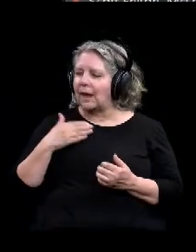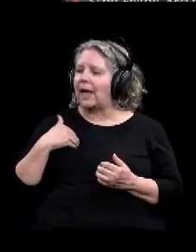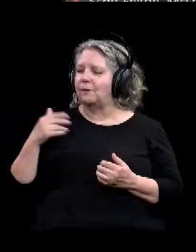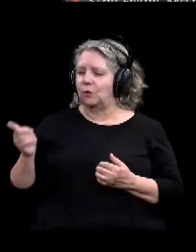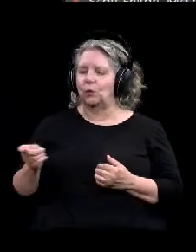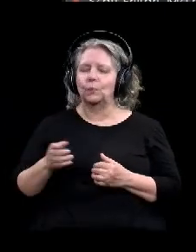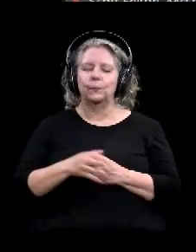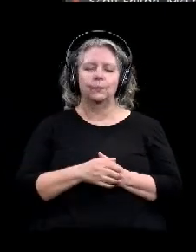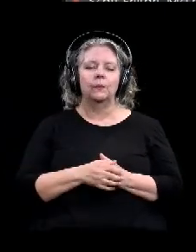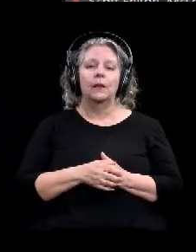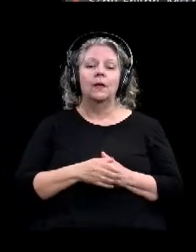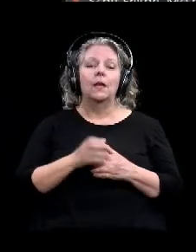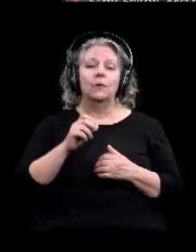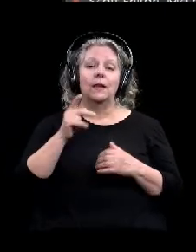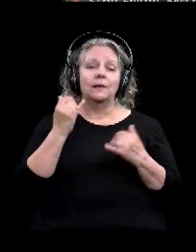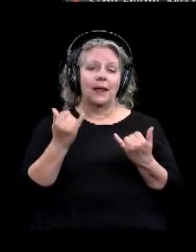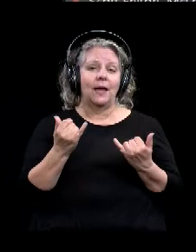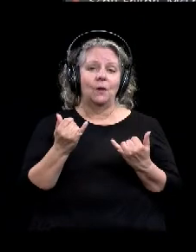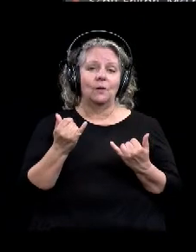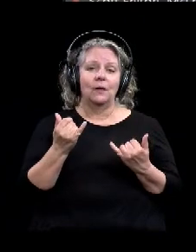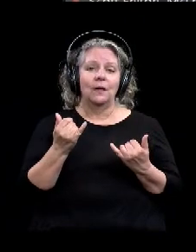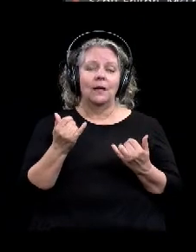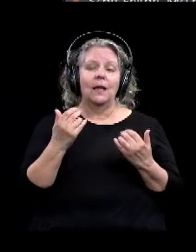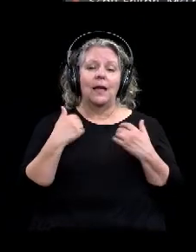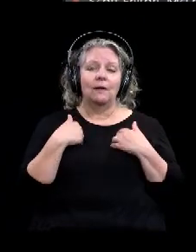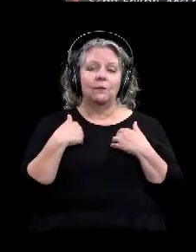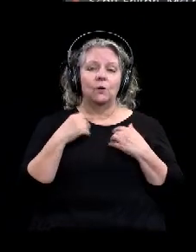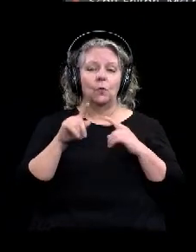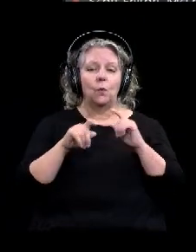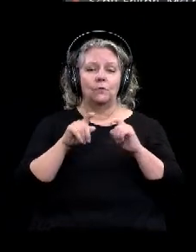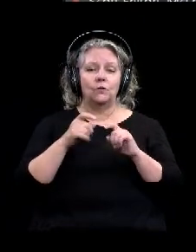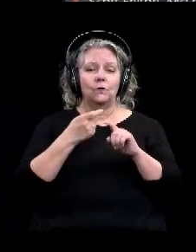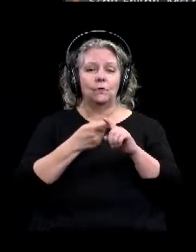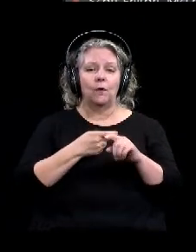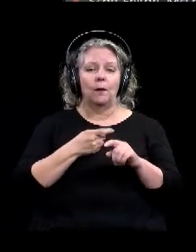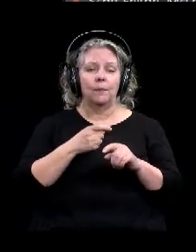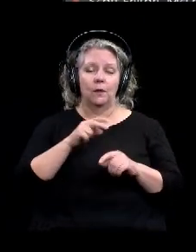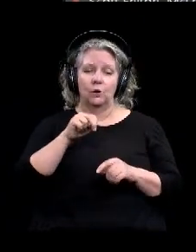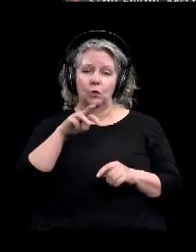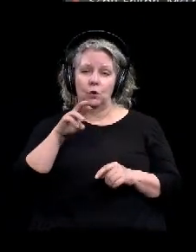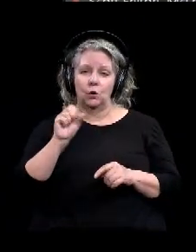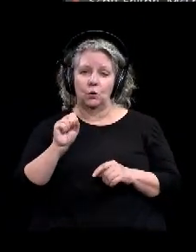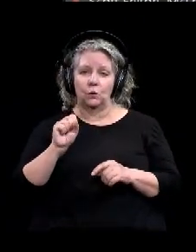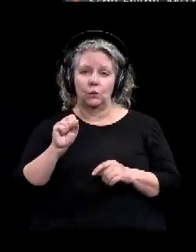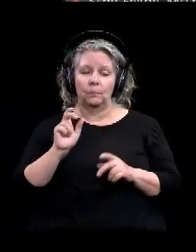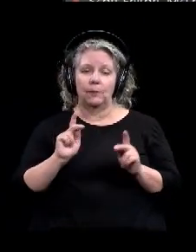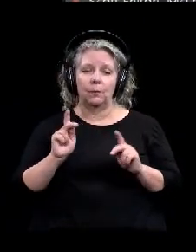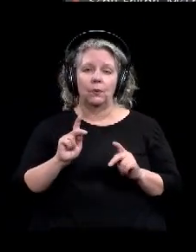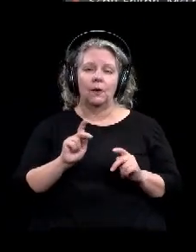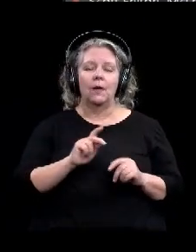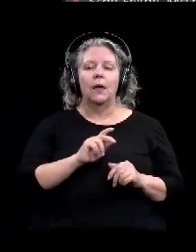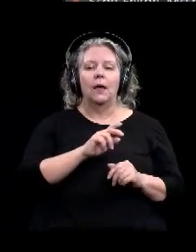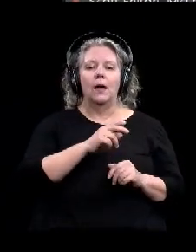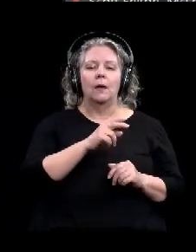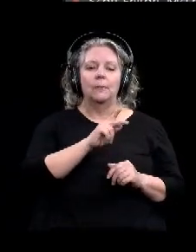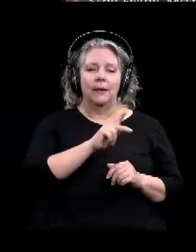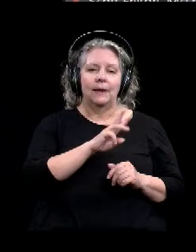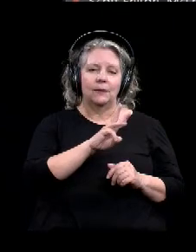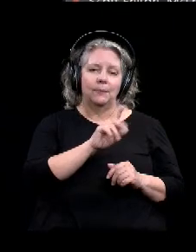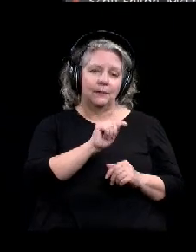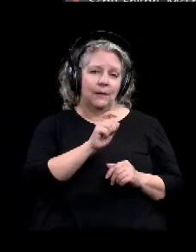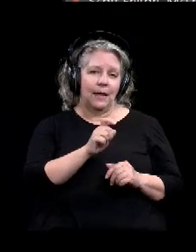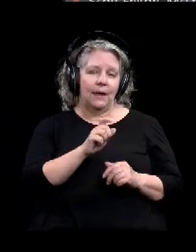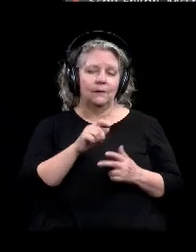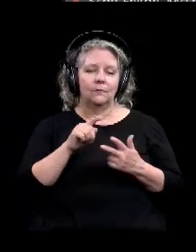del medio y dos and a hard the dewey vinieron el swing